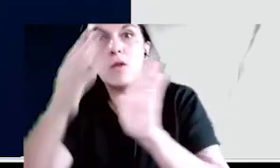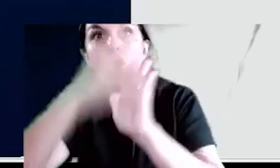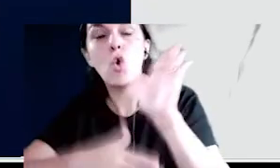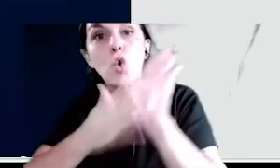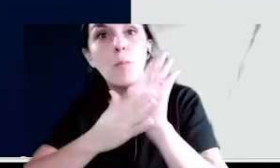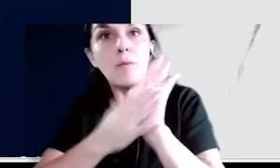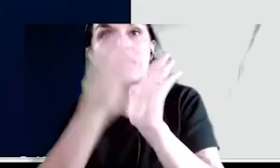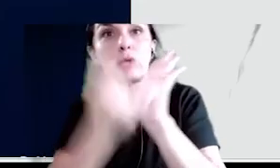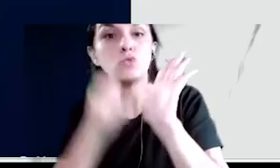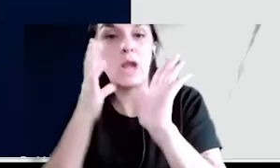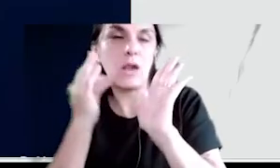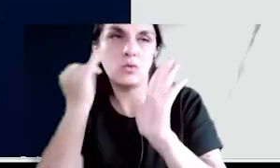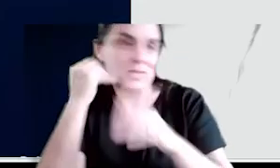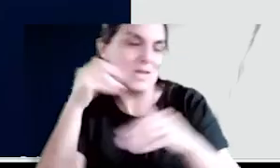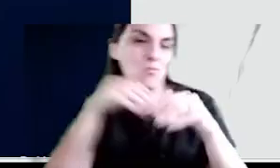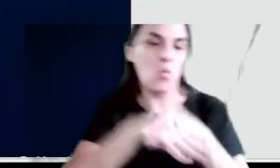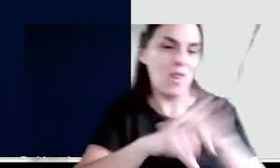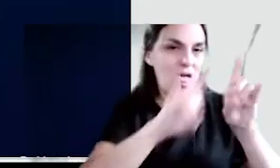deducción.